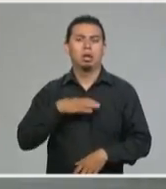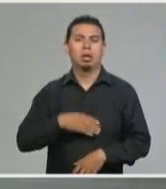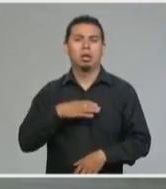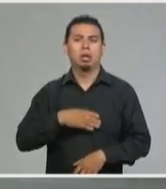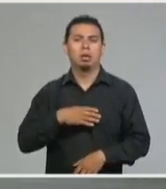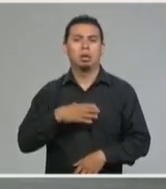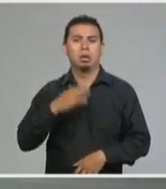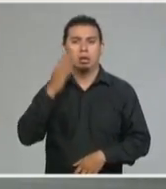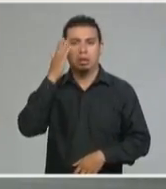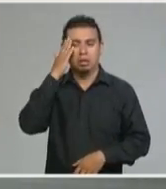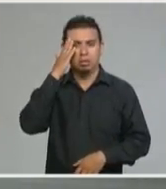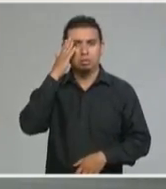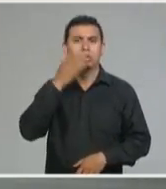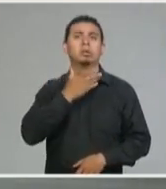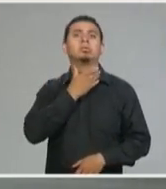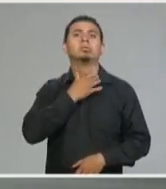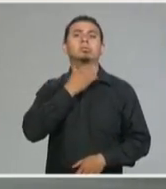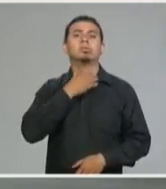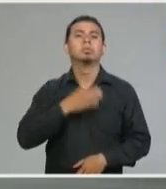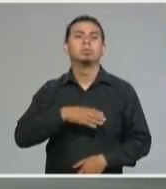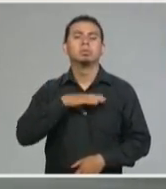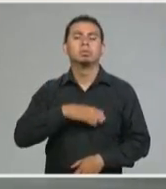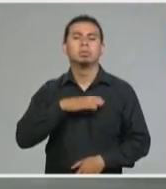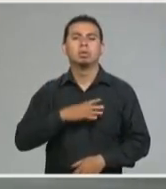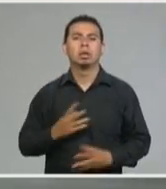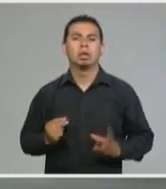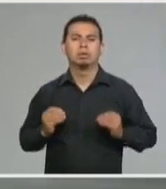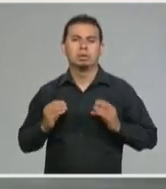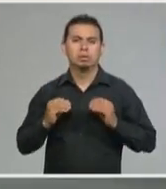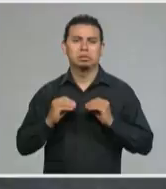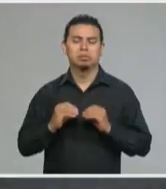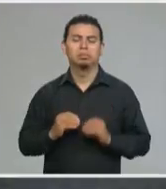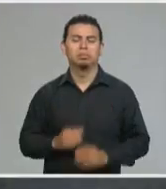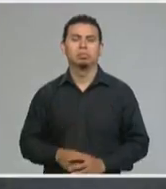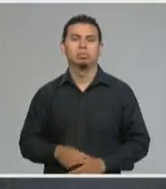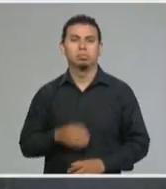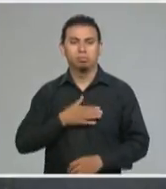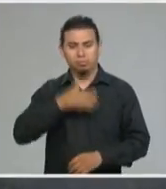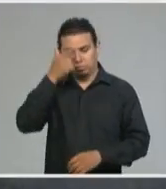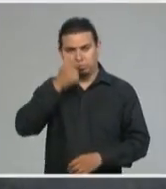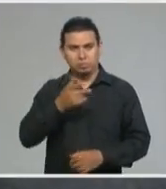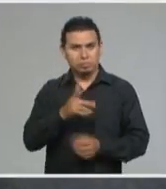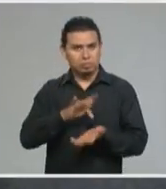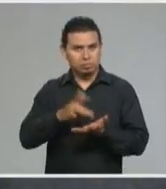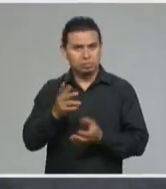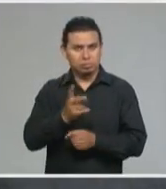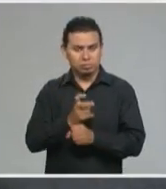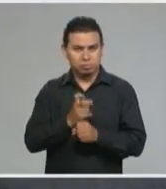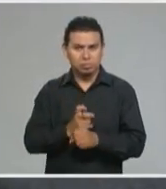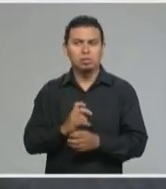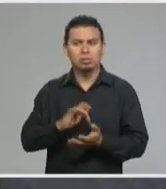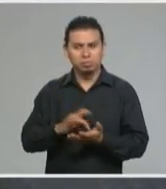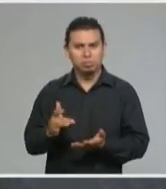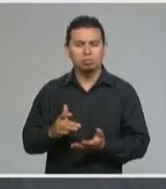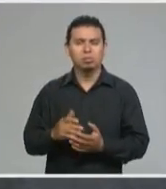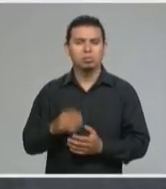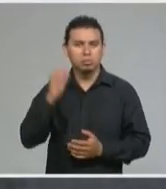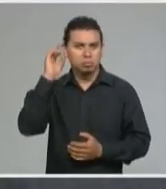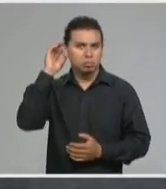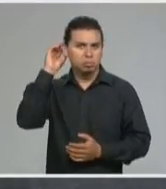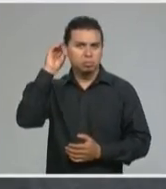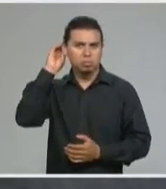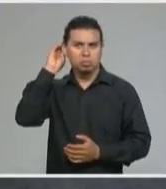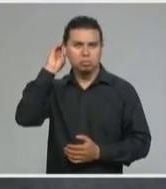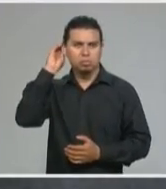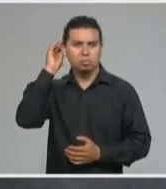de cabeza y cuello. Bienvenido, doctor, ¿cómo está? Buenas noches. Hola, buenas noches, te agradezco la invitación. Gracias por acompañarnos. Primero,